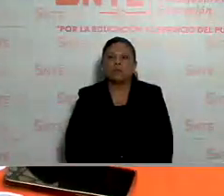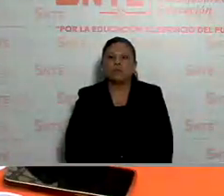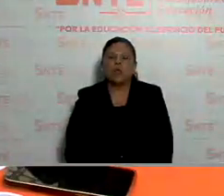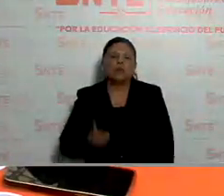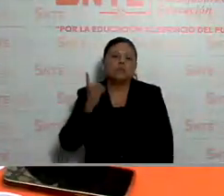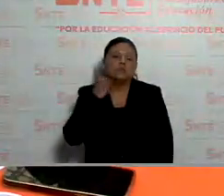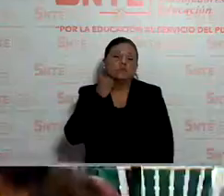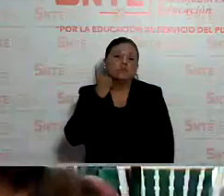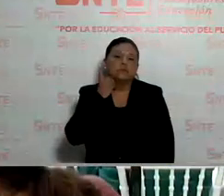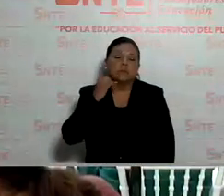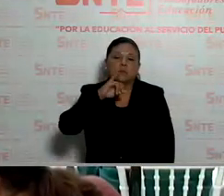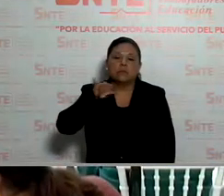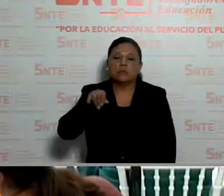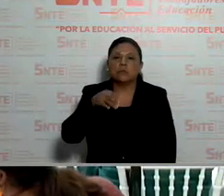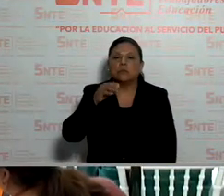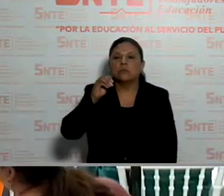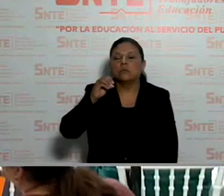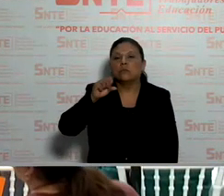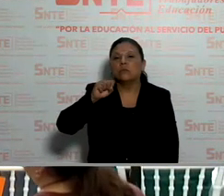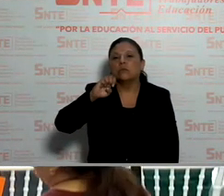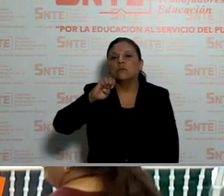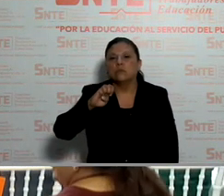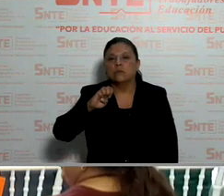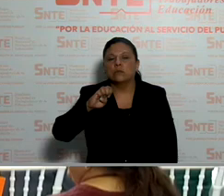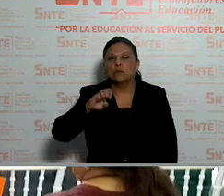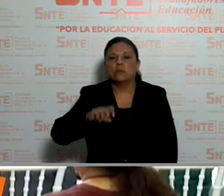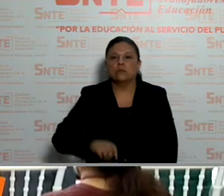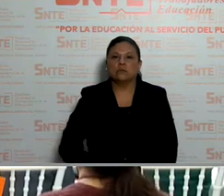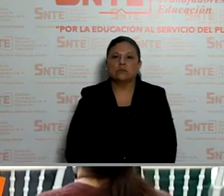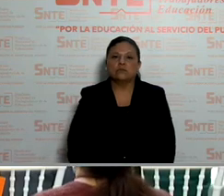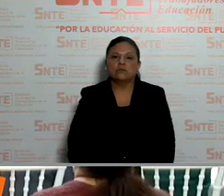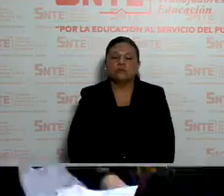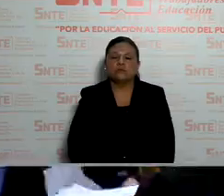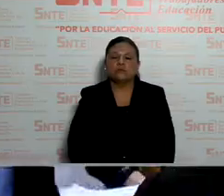Al diputado José Miguel de la Cruz Lima.